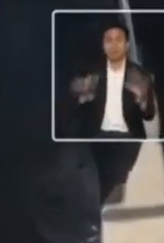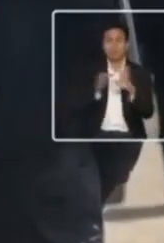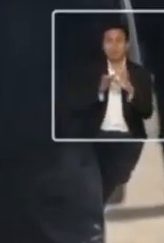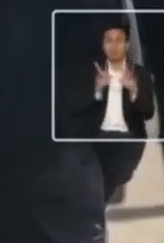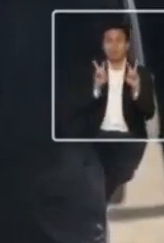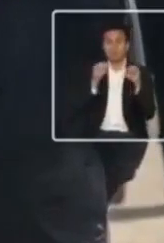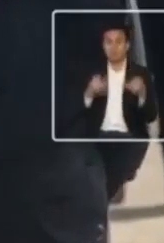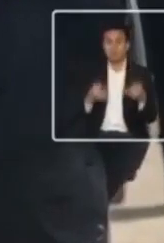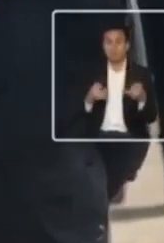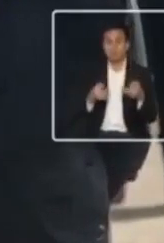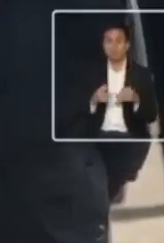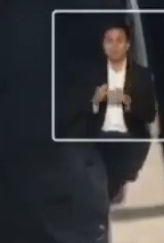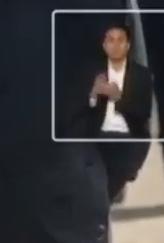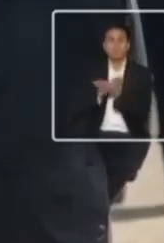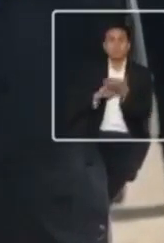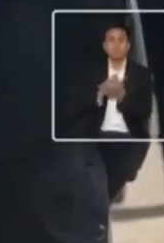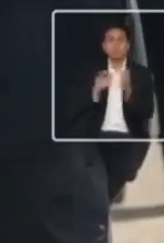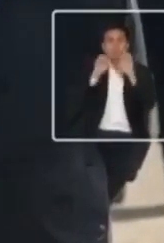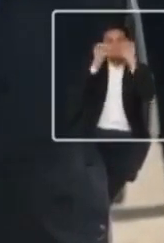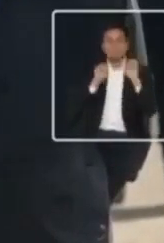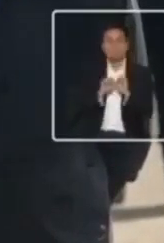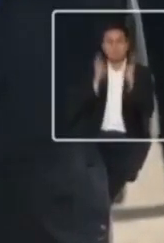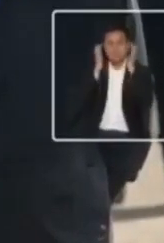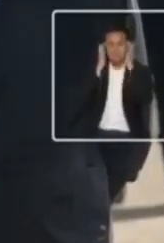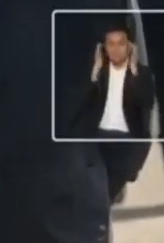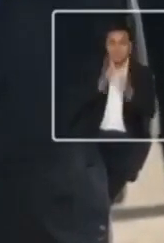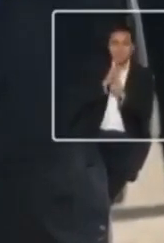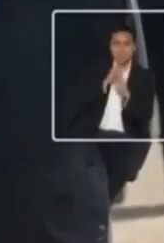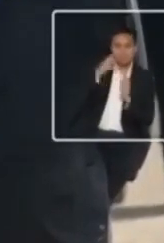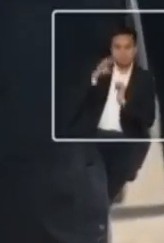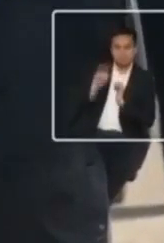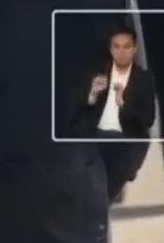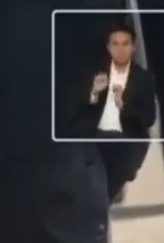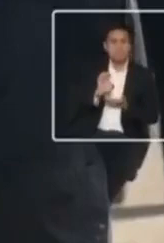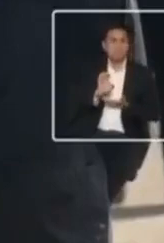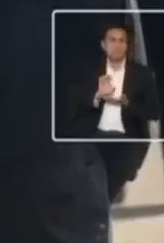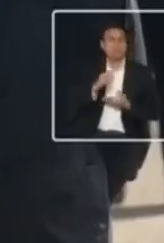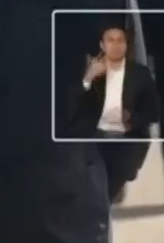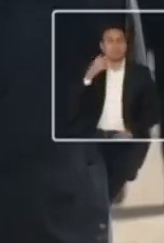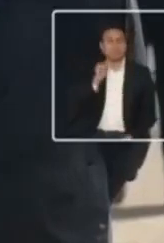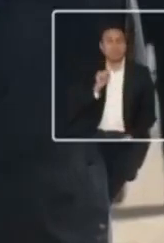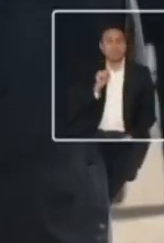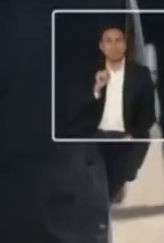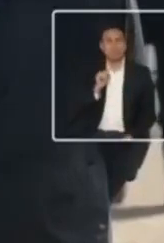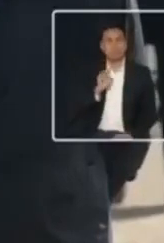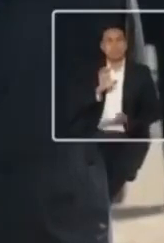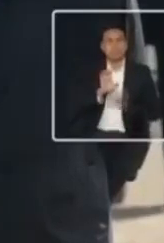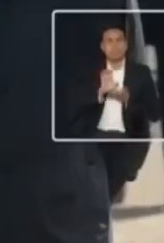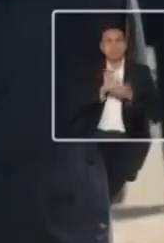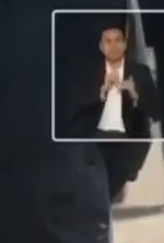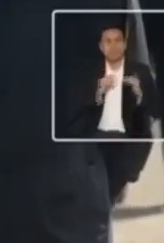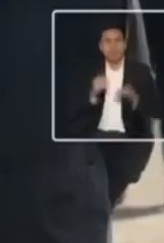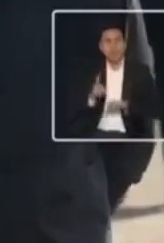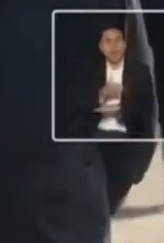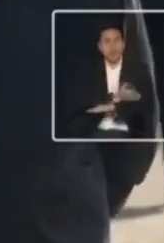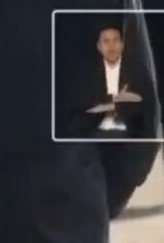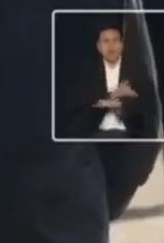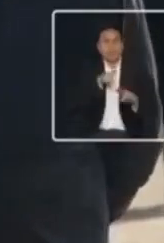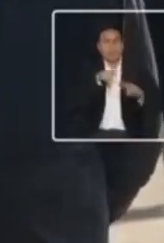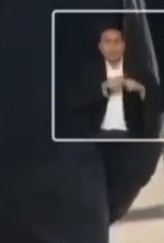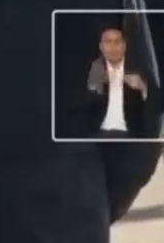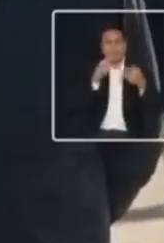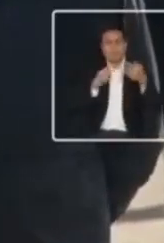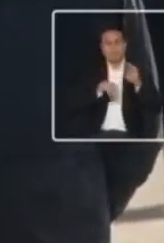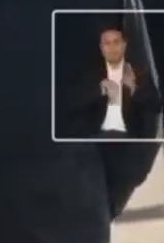esto, ¿no? Por ejemplo, el sistema de inteligencia del Estado, muy importante para que el Estado se adelante, para que tenga más